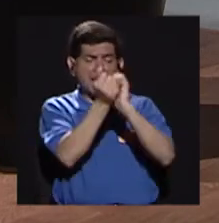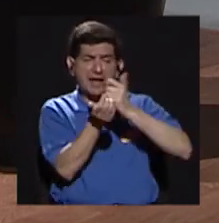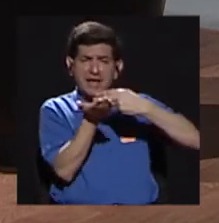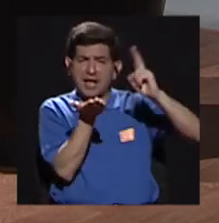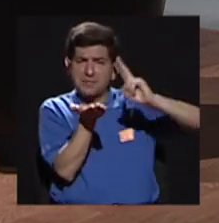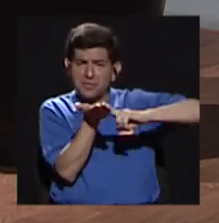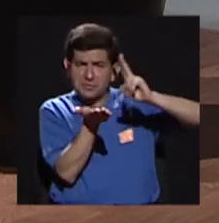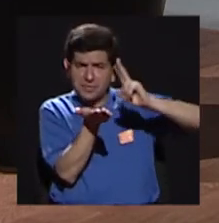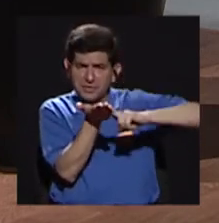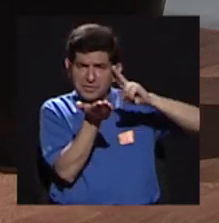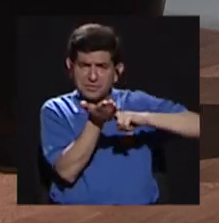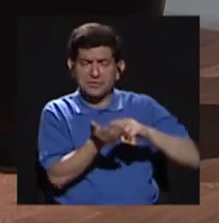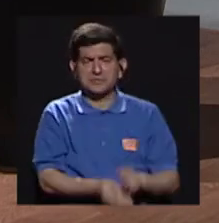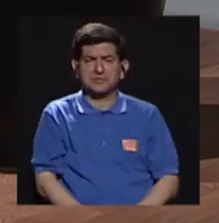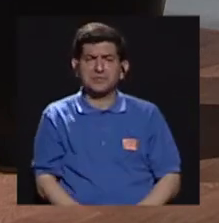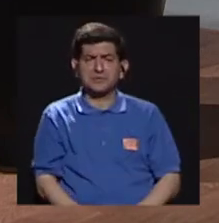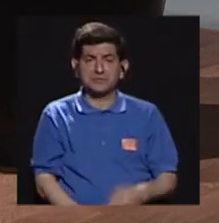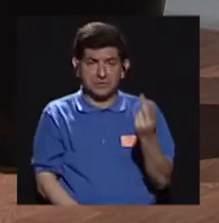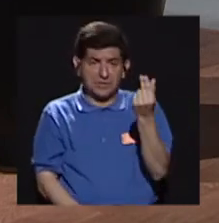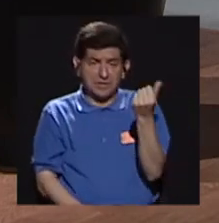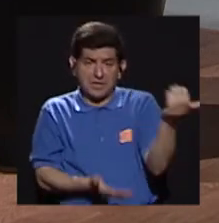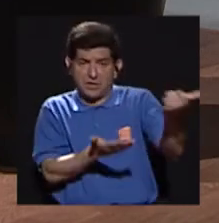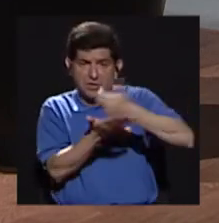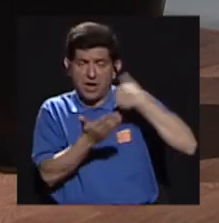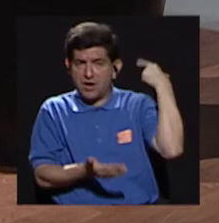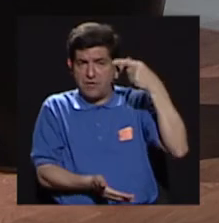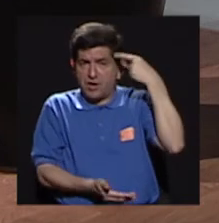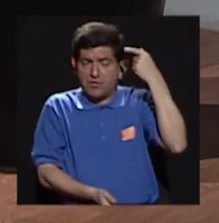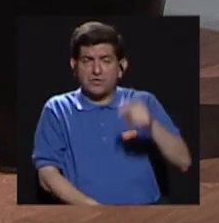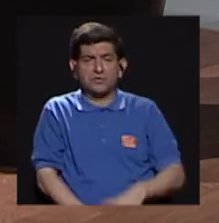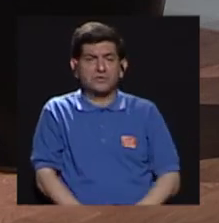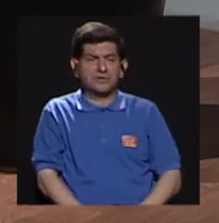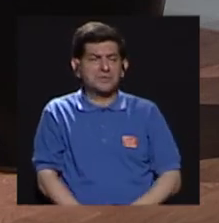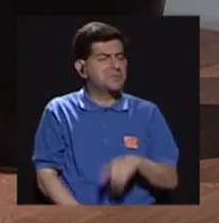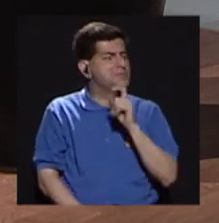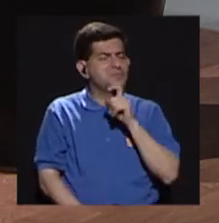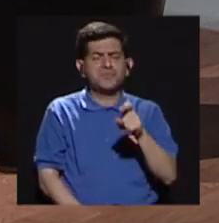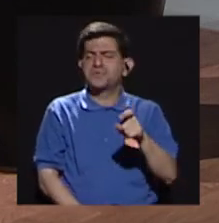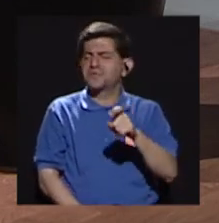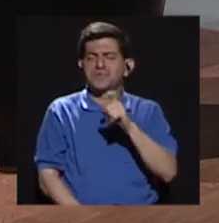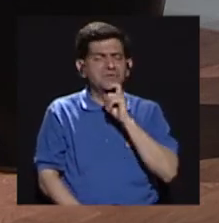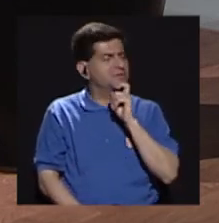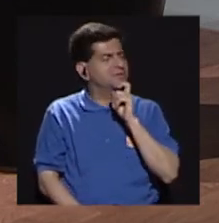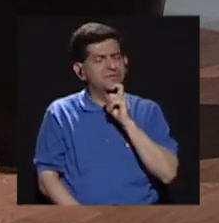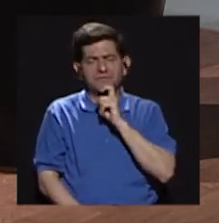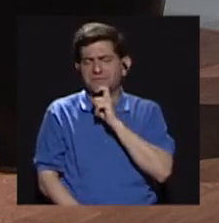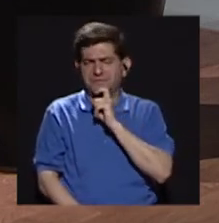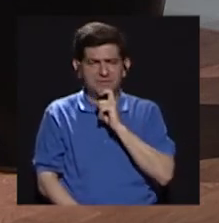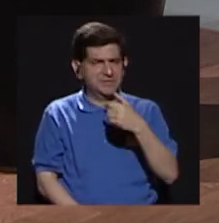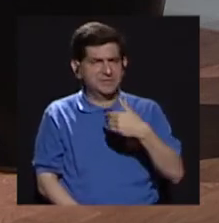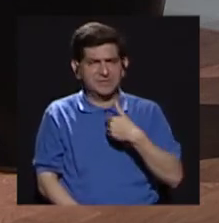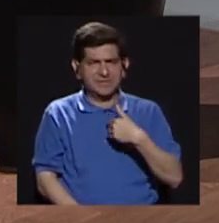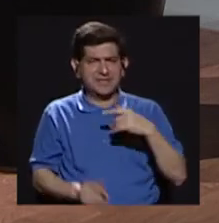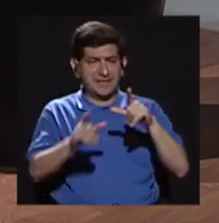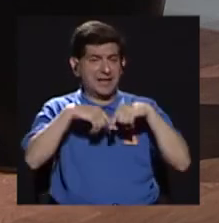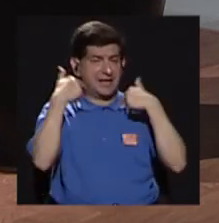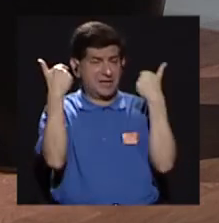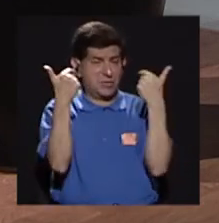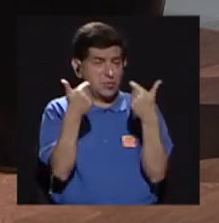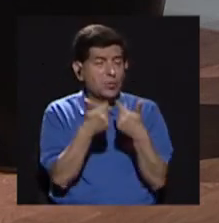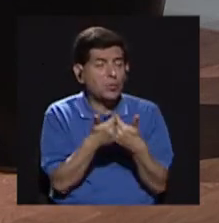por ejemplo dificultó que exista un sector